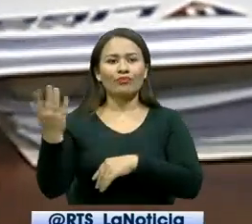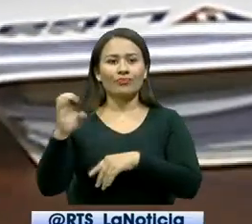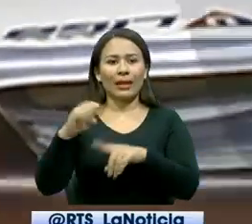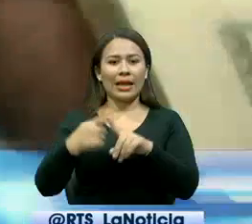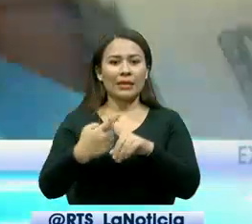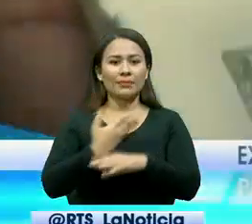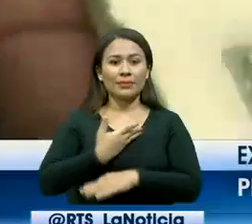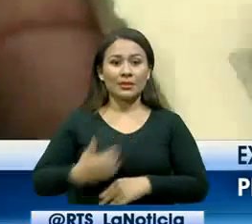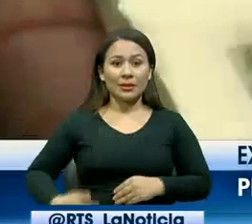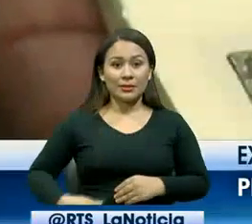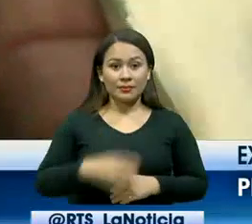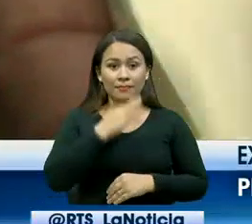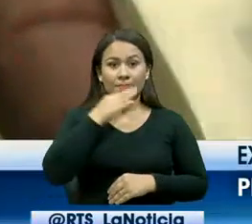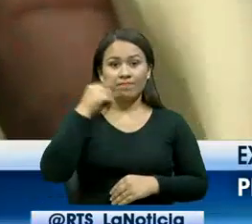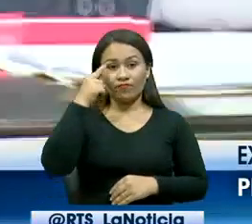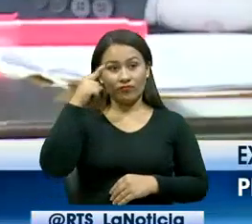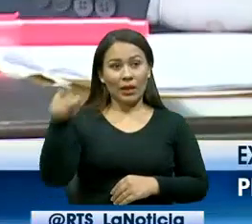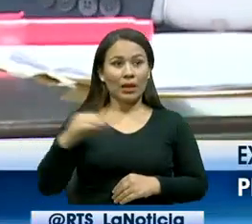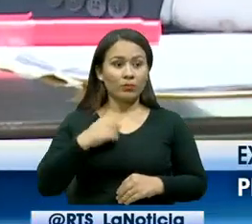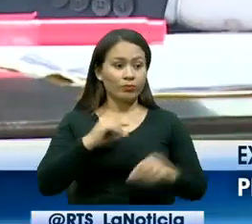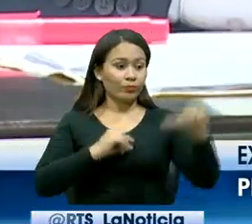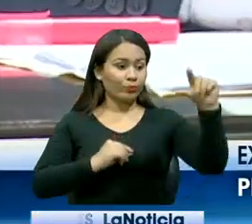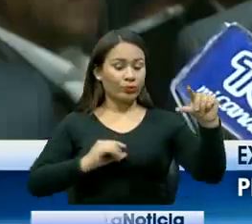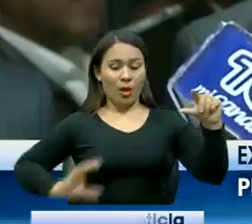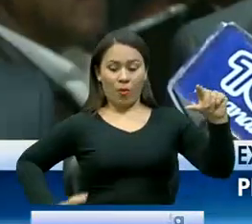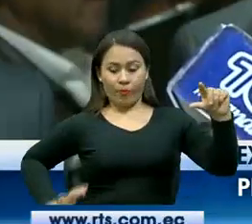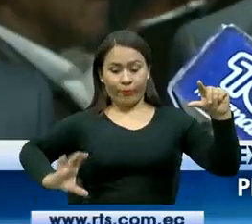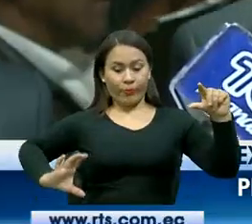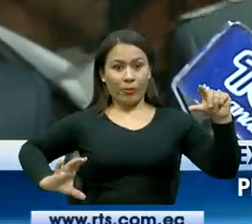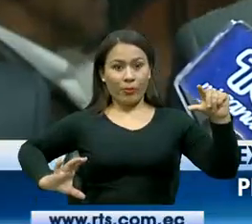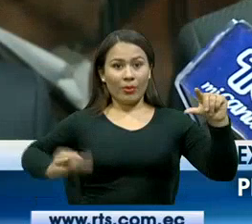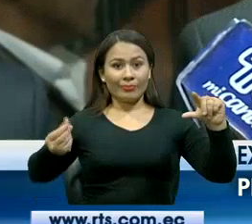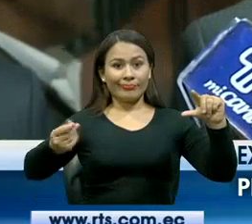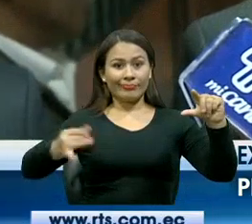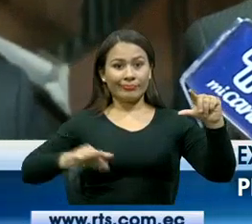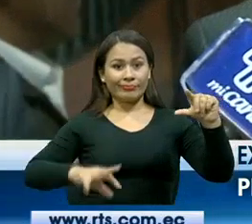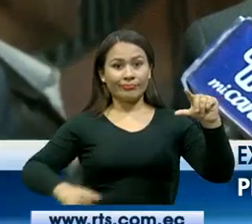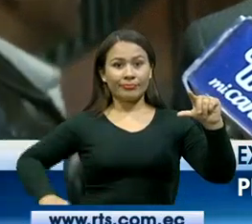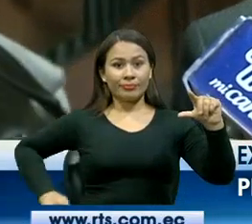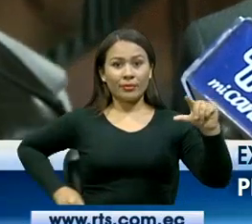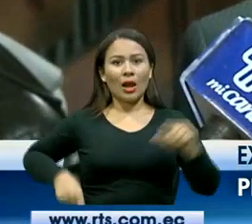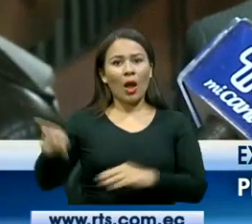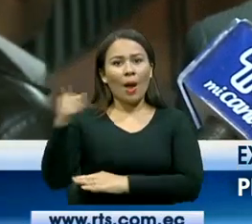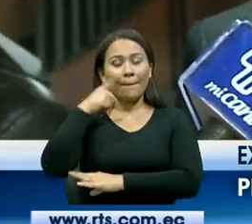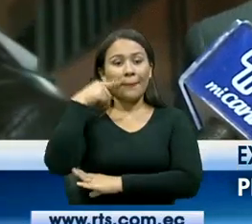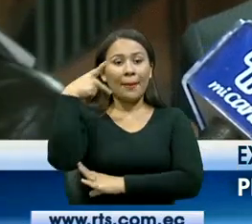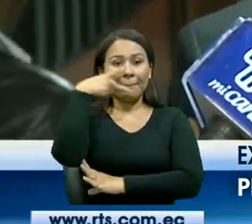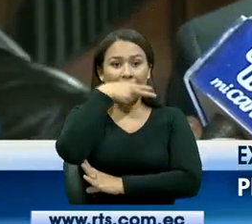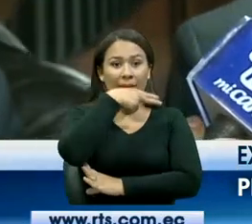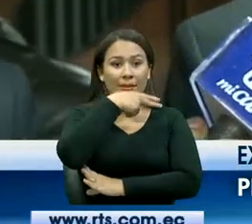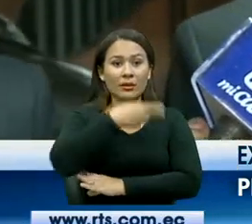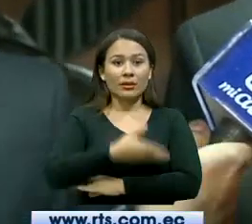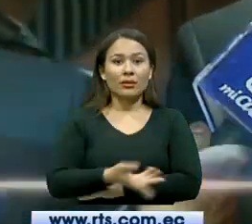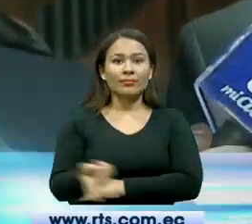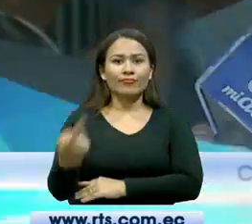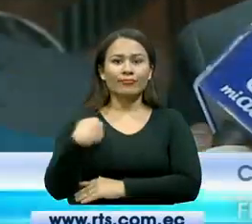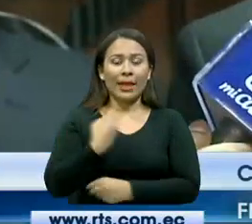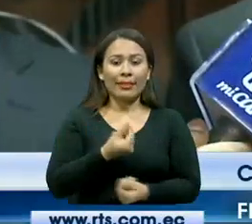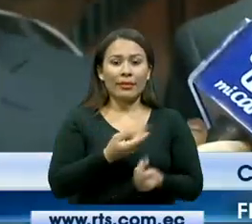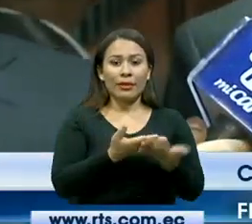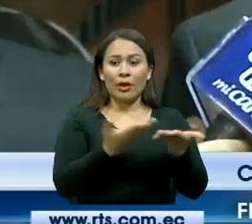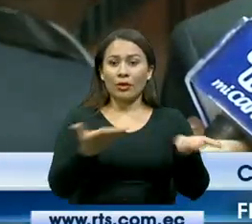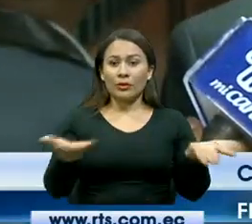como presunto autor de enriquecimiento ilícito. Pero el señor Delgado mintió respecto de sus bienes,